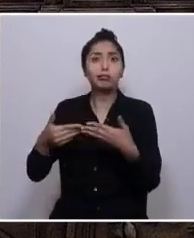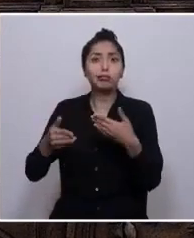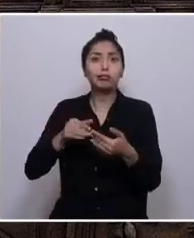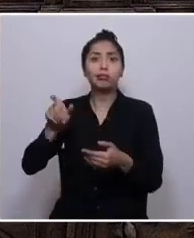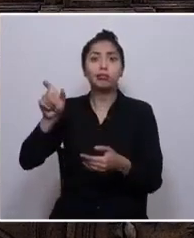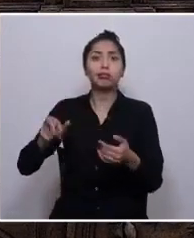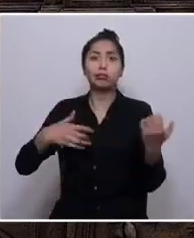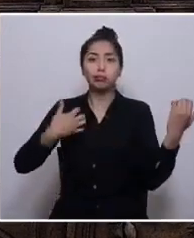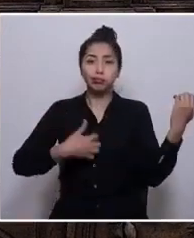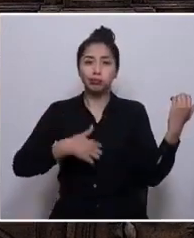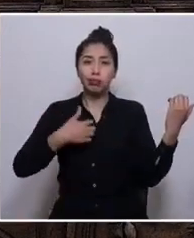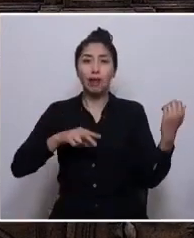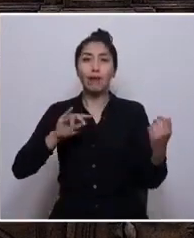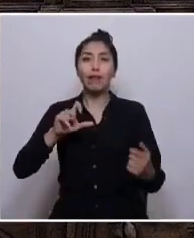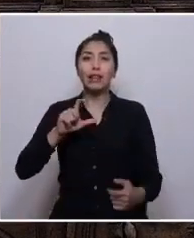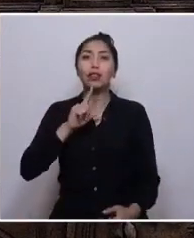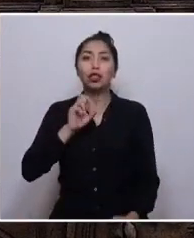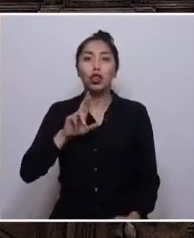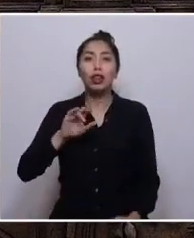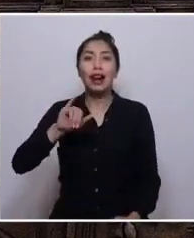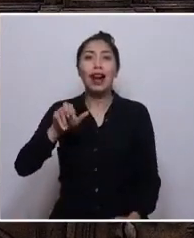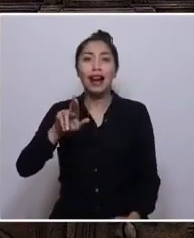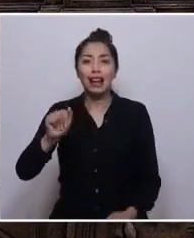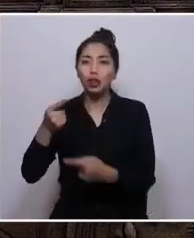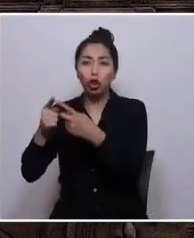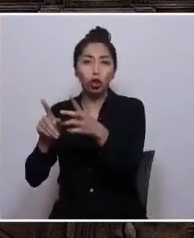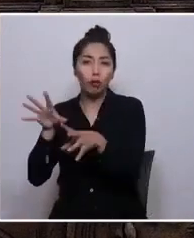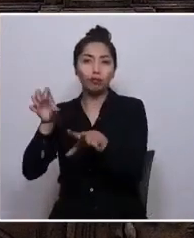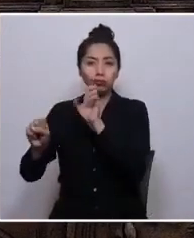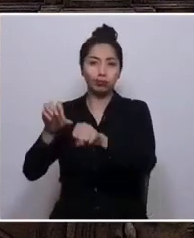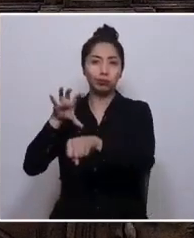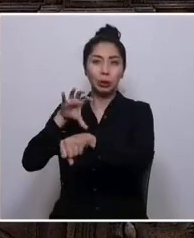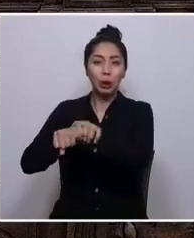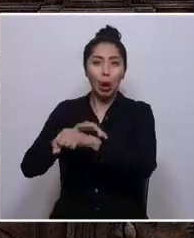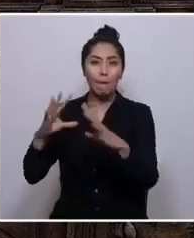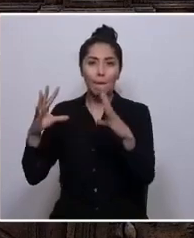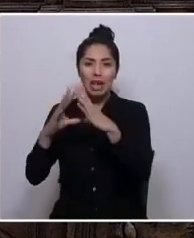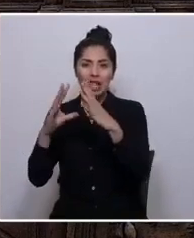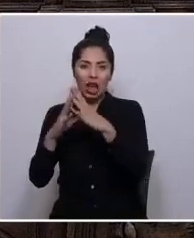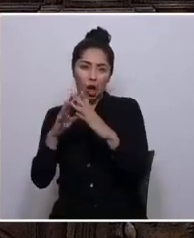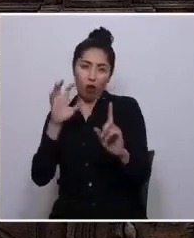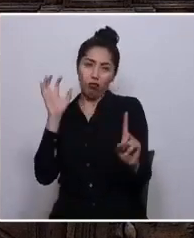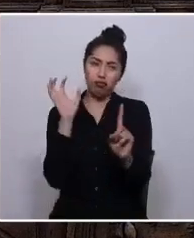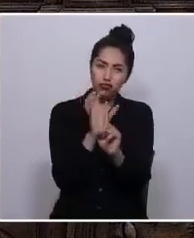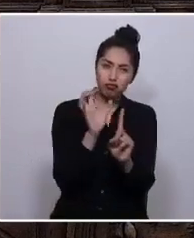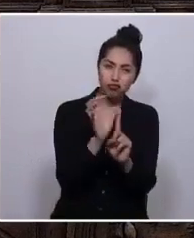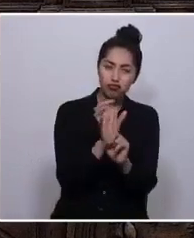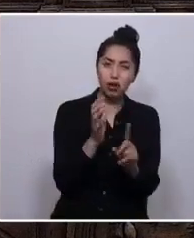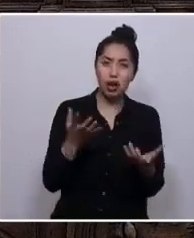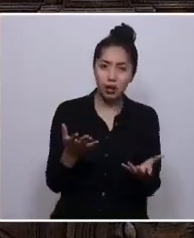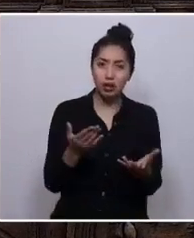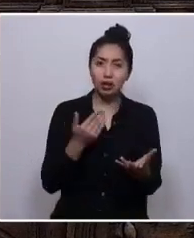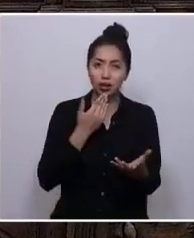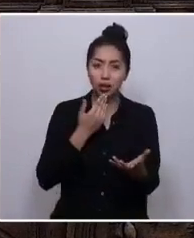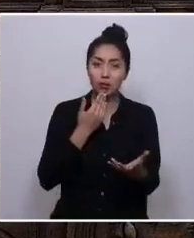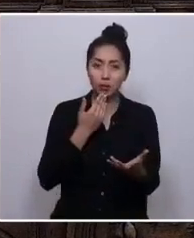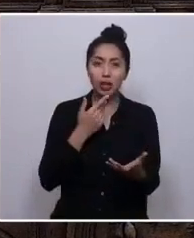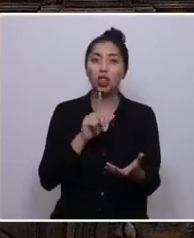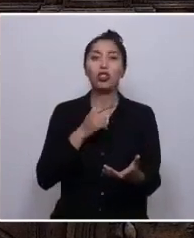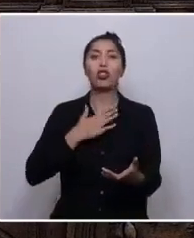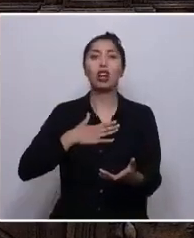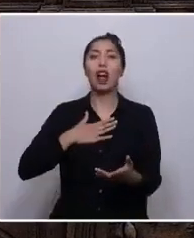allí donde los militares se dedicaron a destruir su espíritu revolucionario de educar al trabajador al hijo del obrero